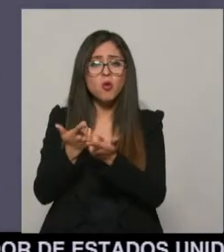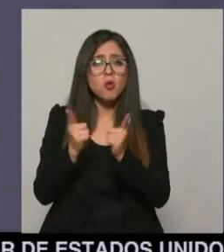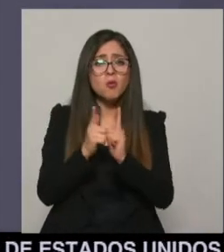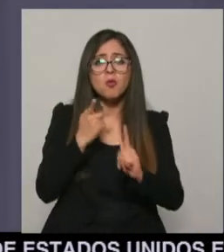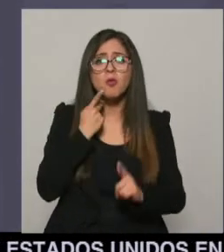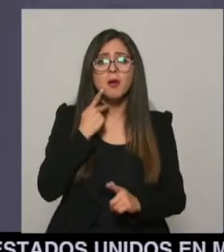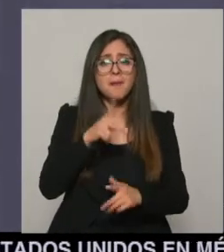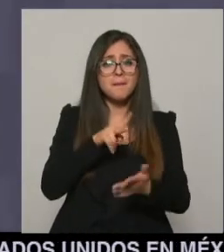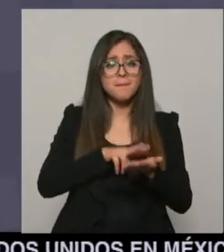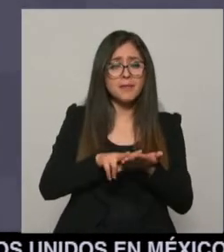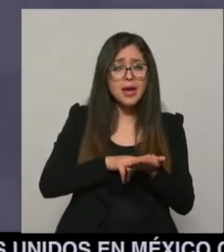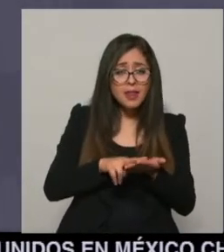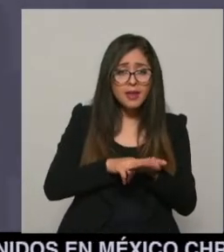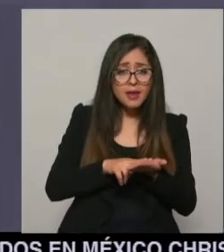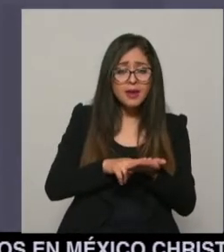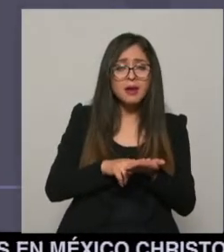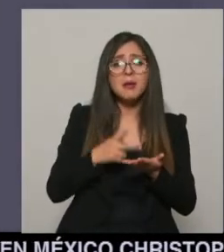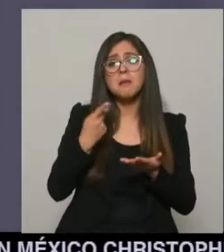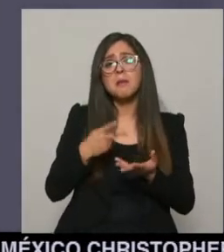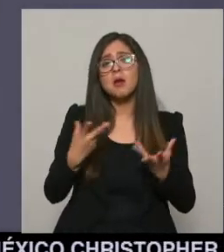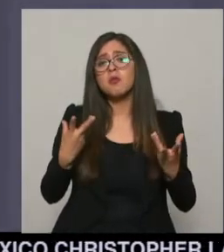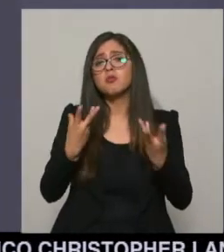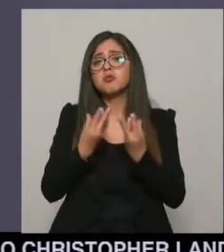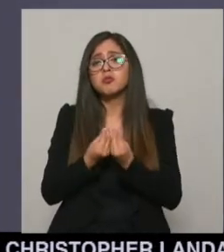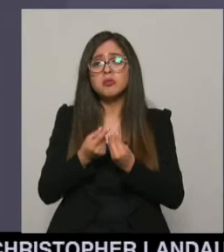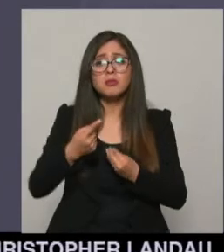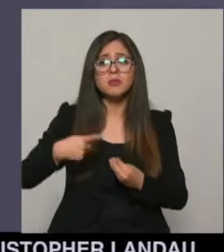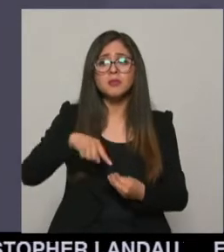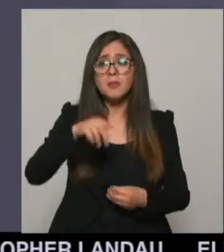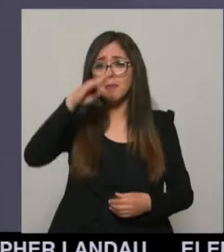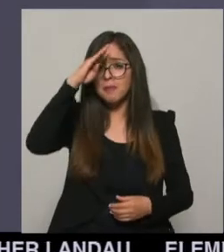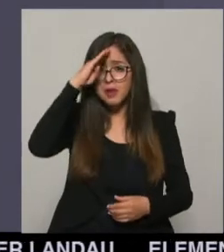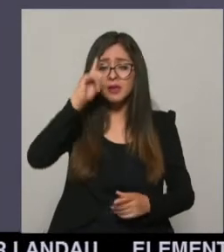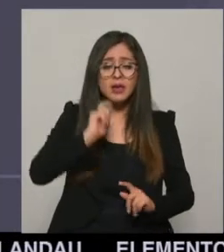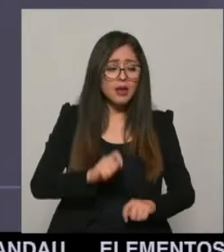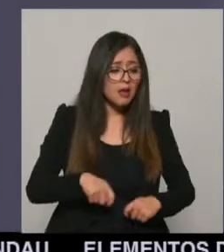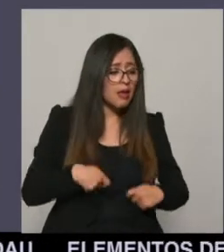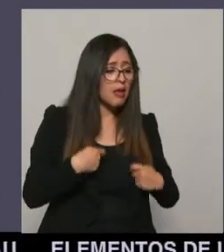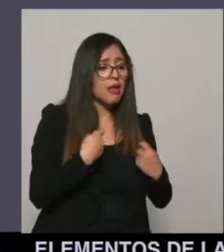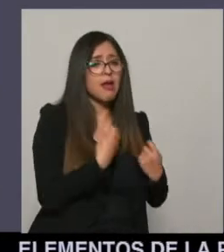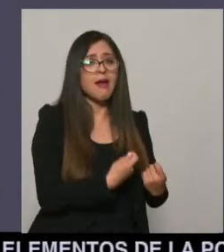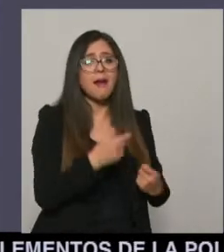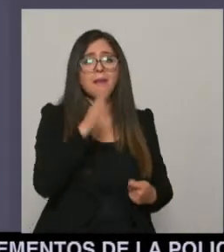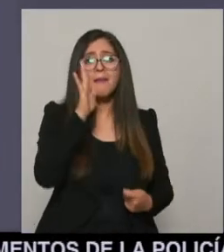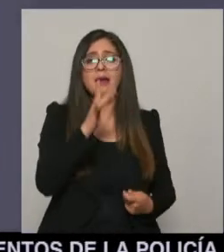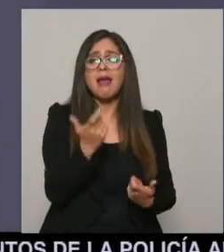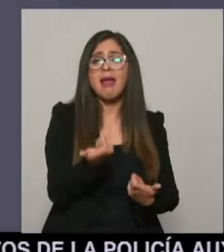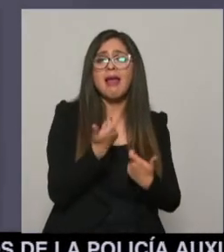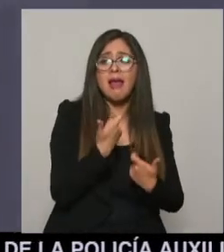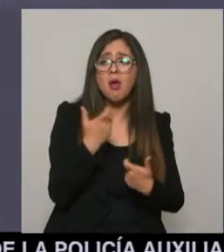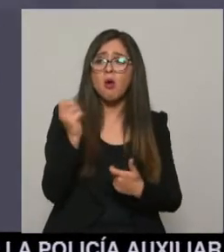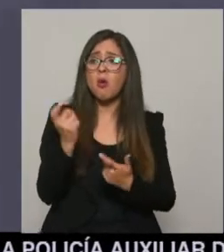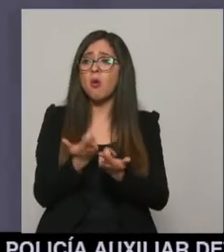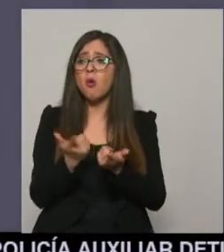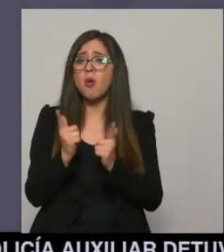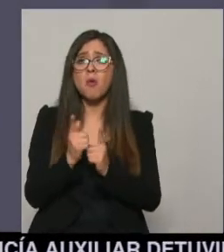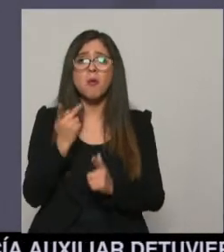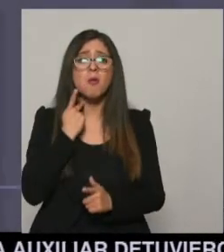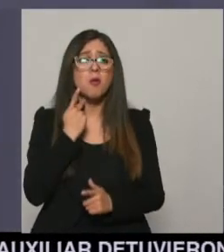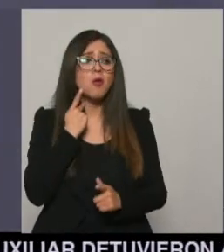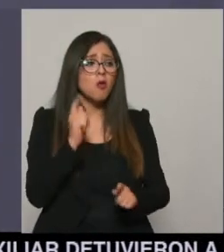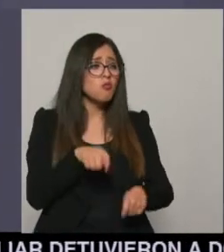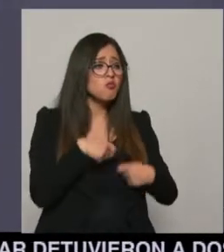pues nosotros lo único que queremos recalcar es que no es una concesión graciosa, no es un regalo que nos da Morena, es algo que nos